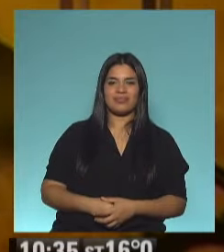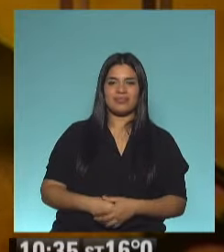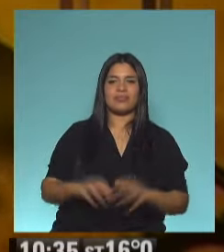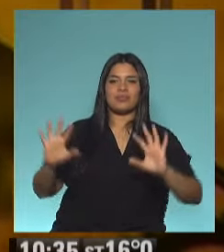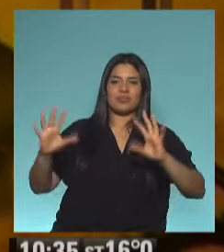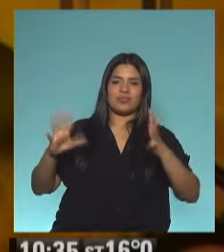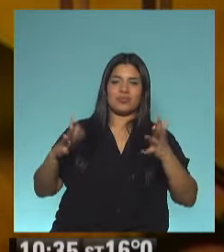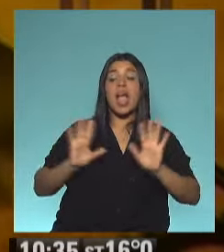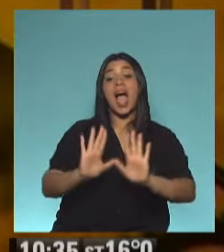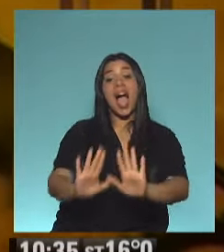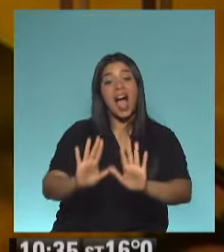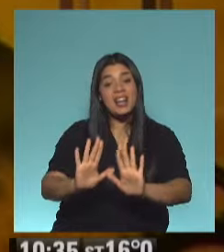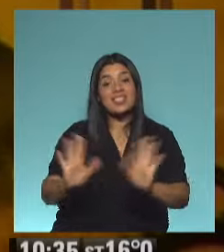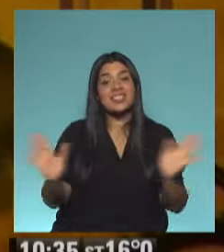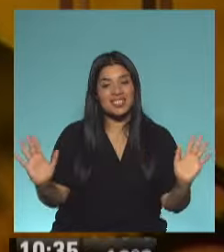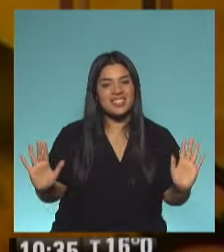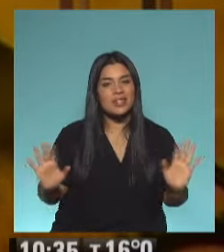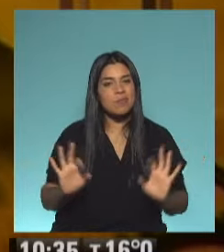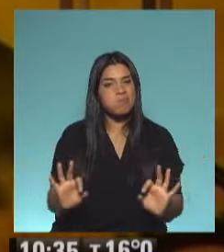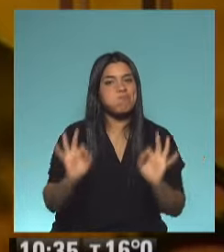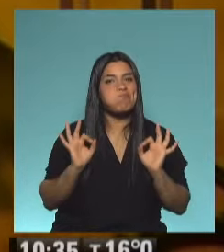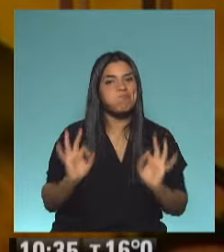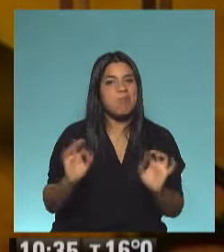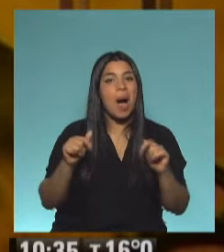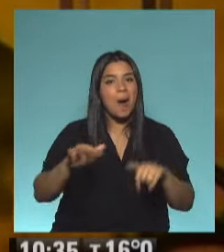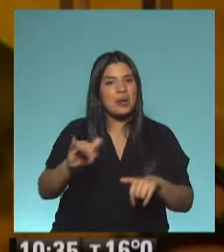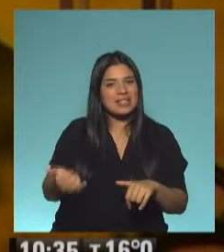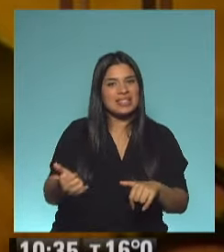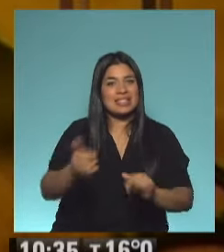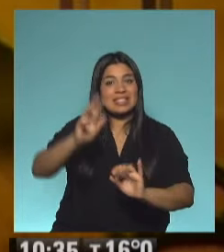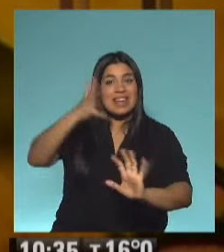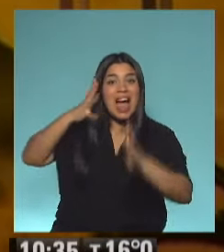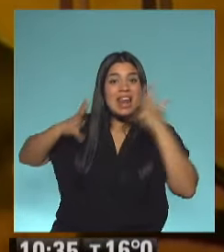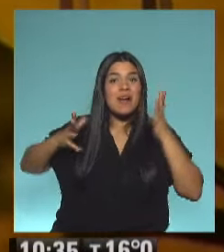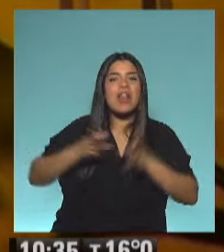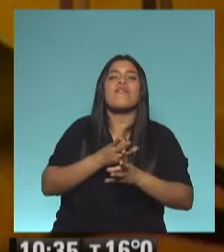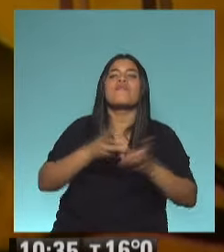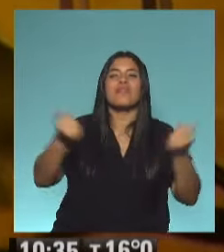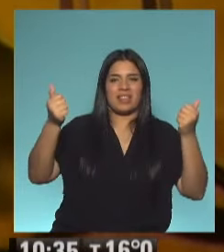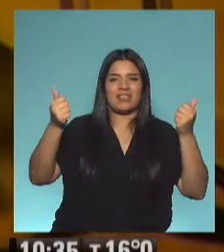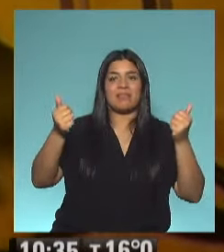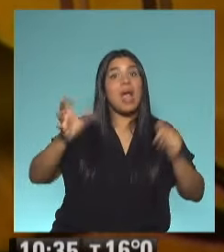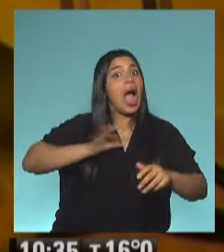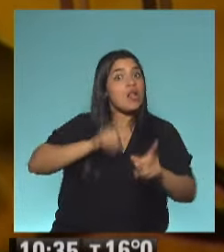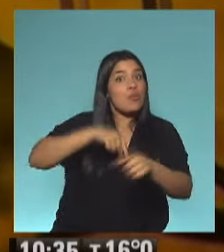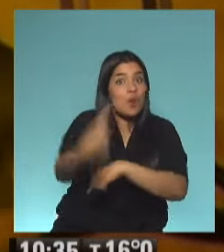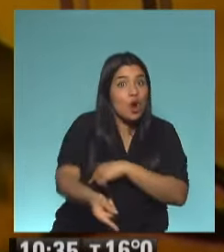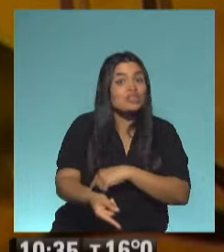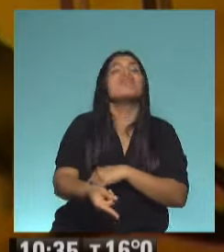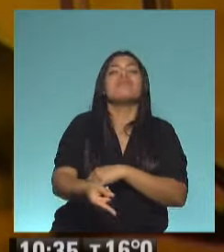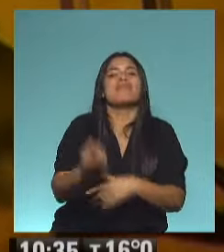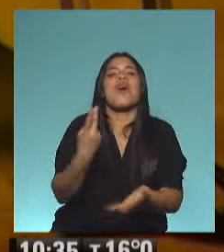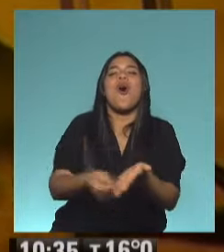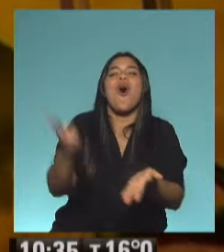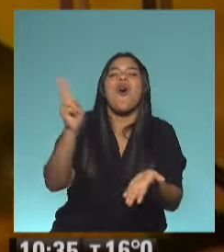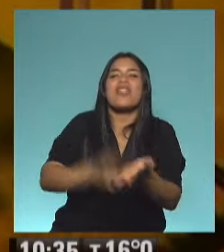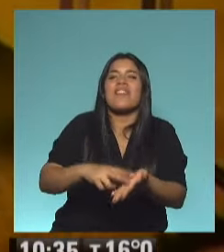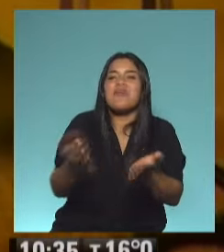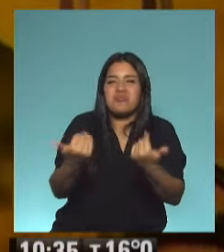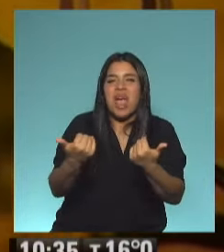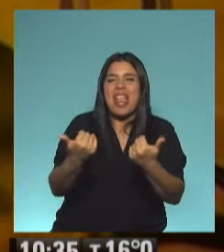De esta manera termina el carnaval. Pero el año que viene tenemos otro para seguir haciendo